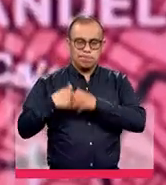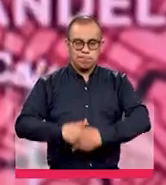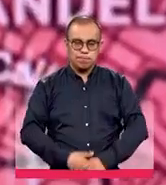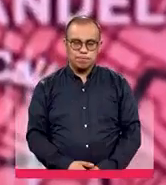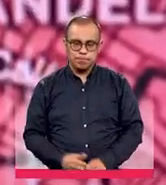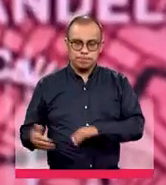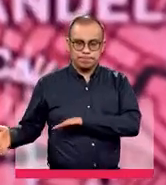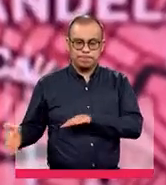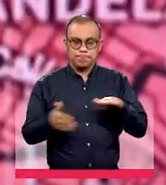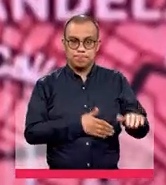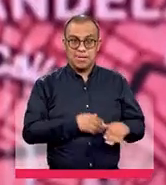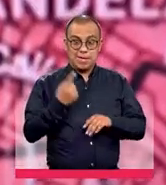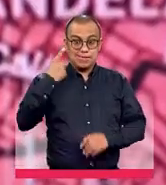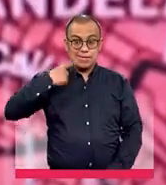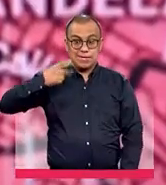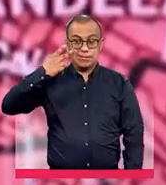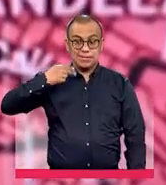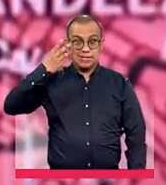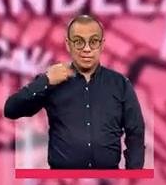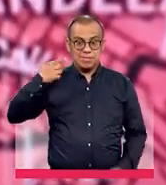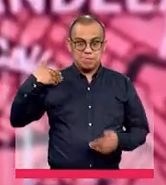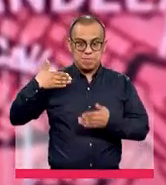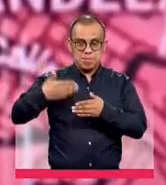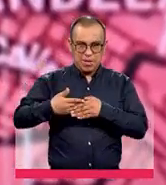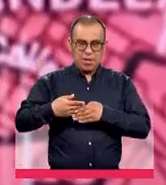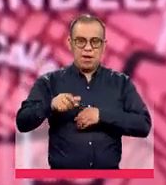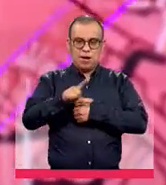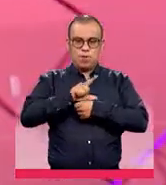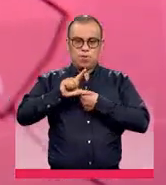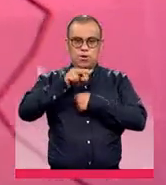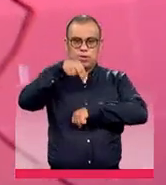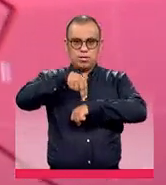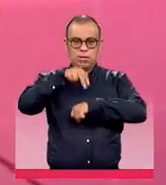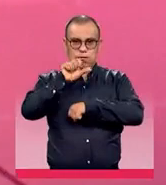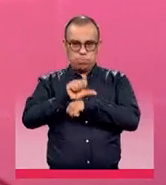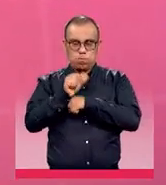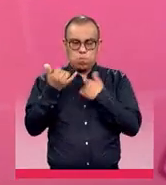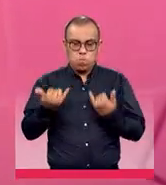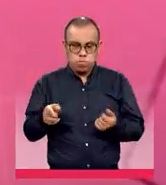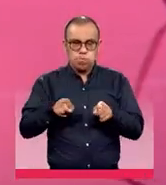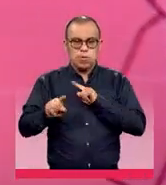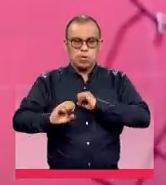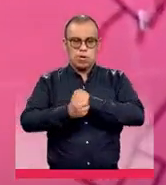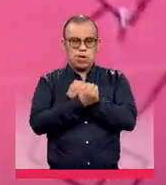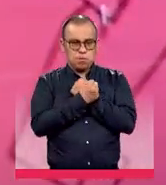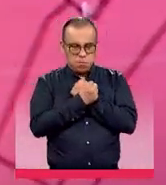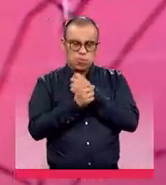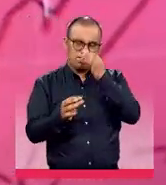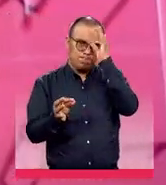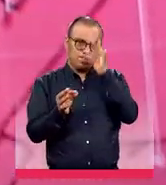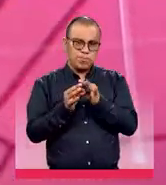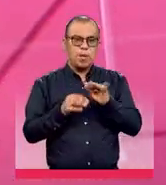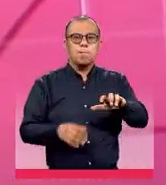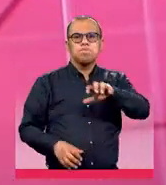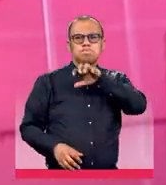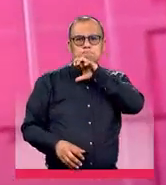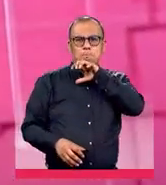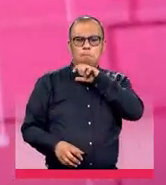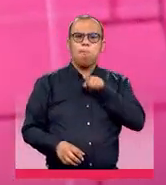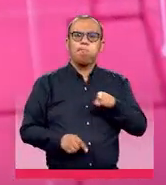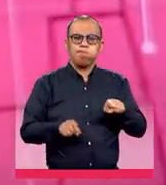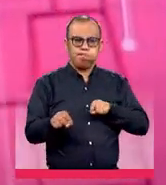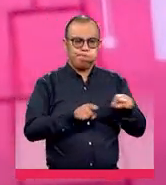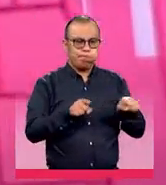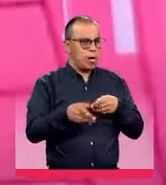En estos días difíciles que ha pasado la localidad de Antonio Nariño, hay una muestra de lealtad y amor. Les presentamos a un perro que, a pesar de todos